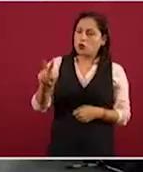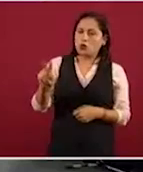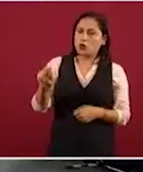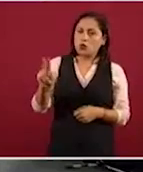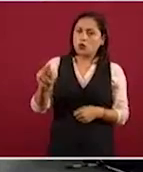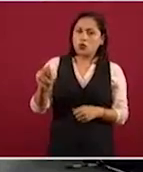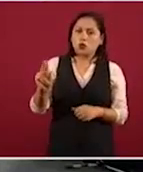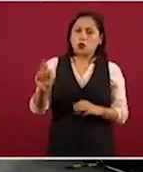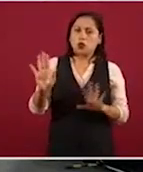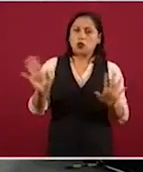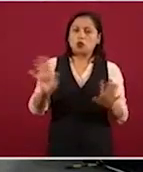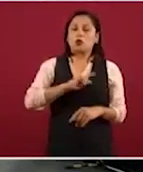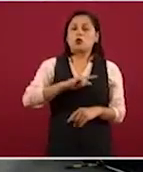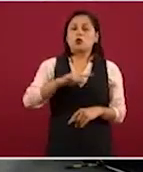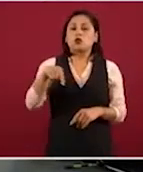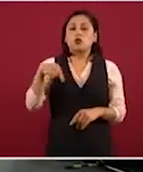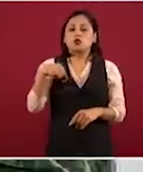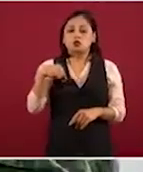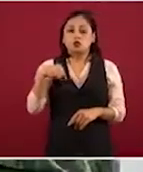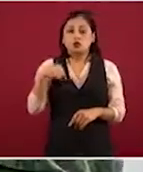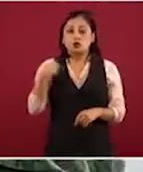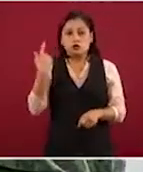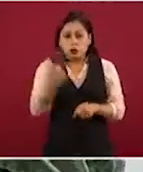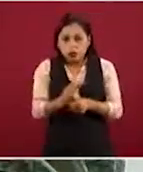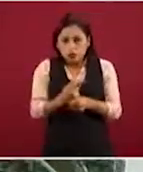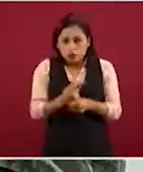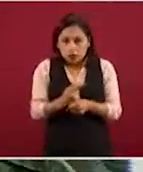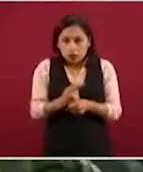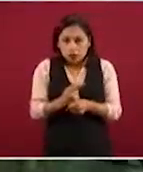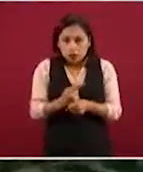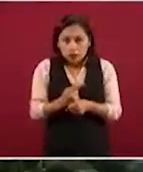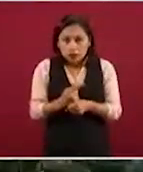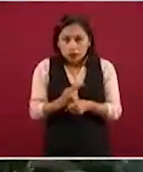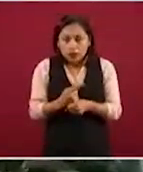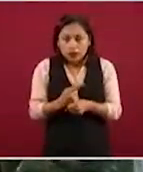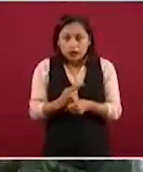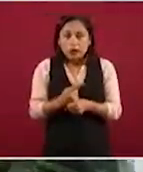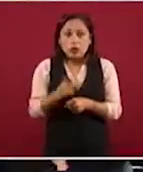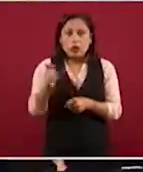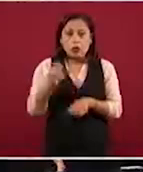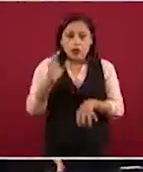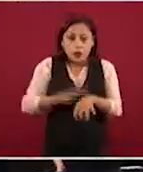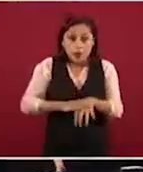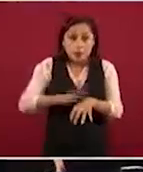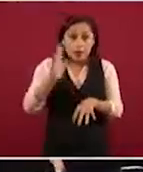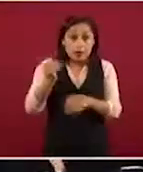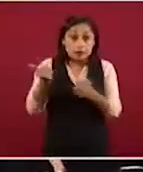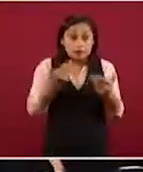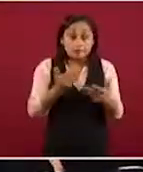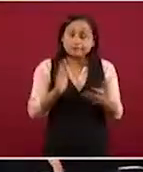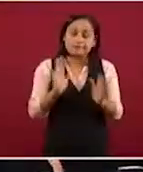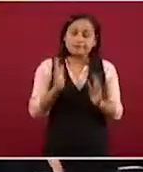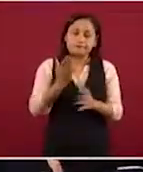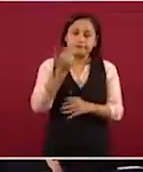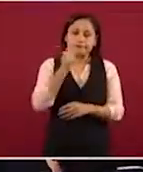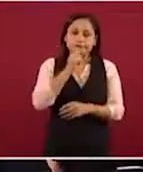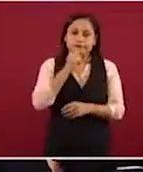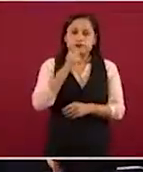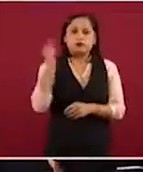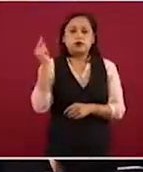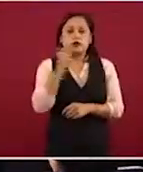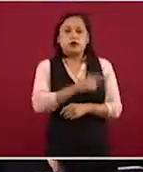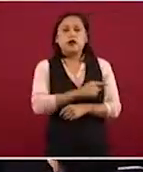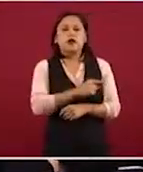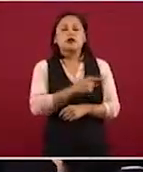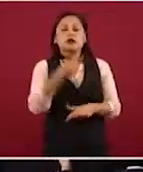no tenemos identificado un momento en que se incremente. Ahí es en la aduana de Sonoita,